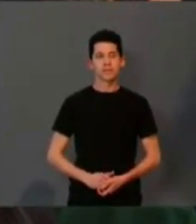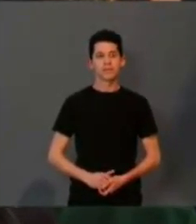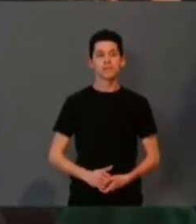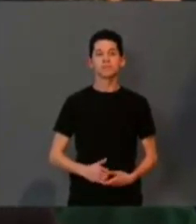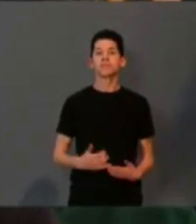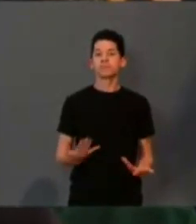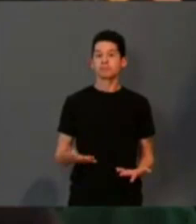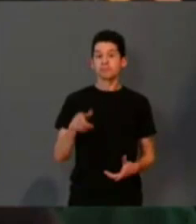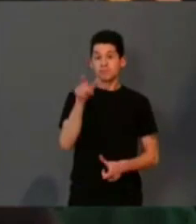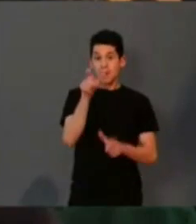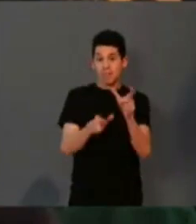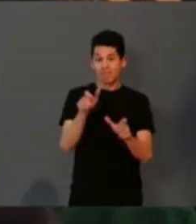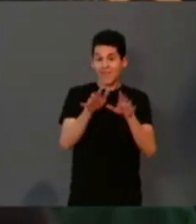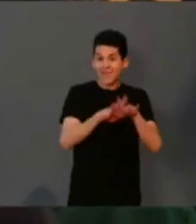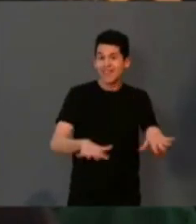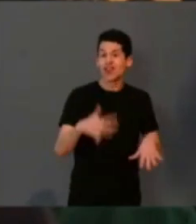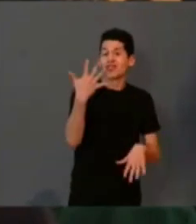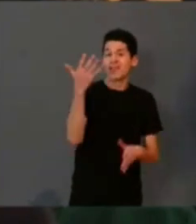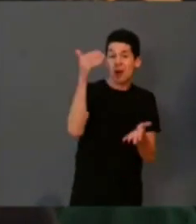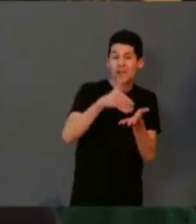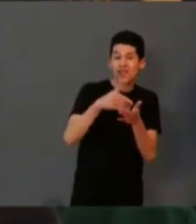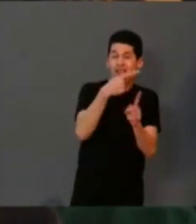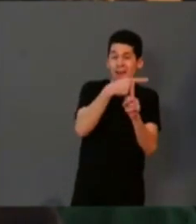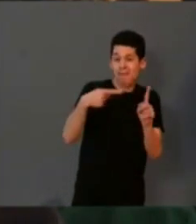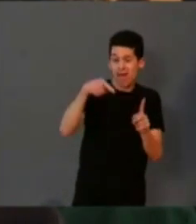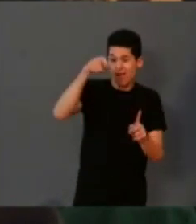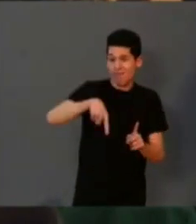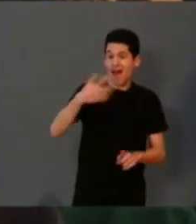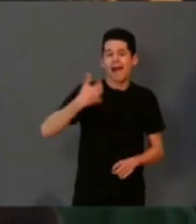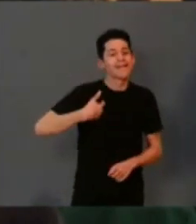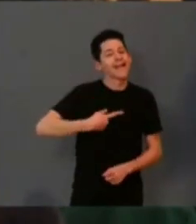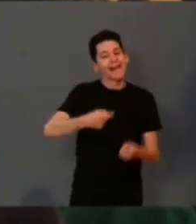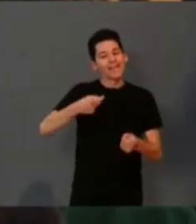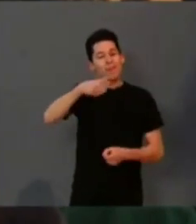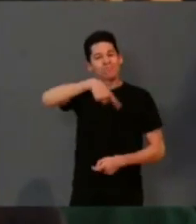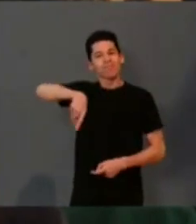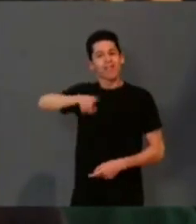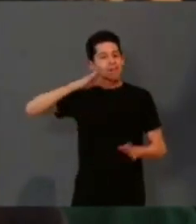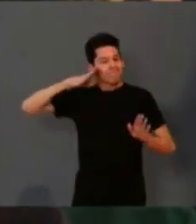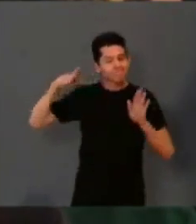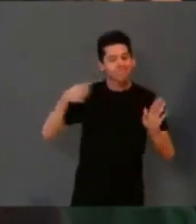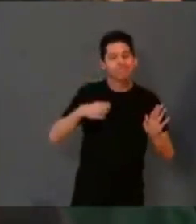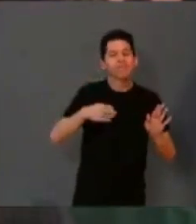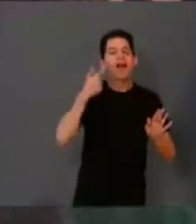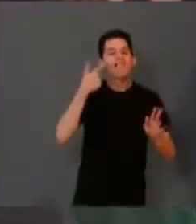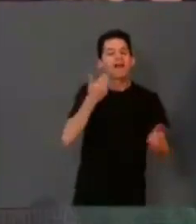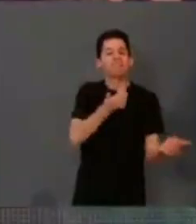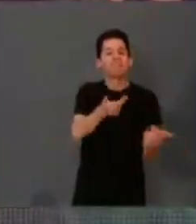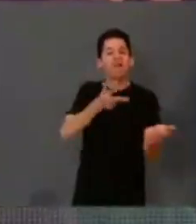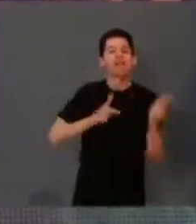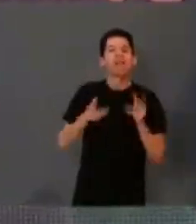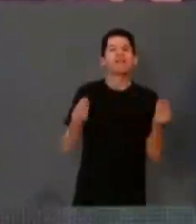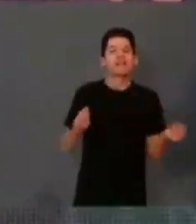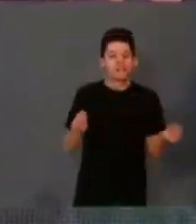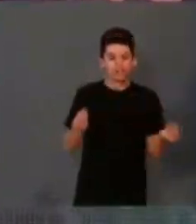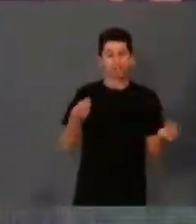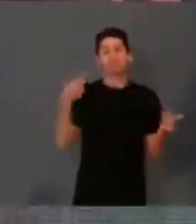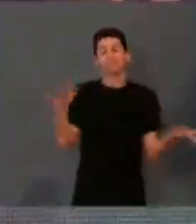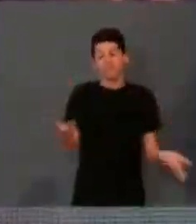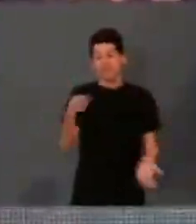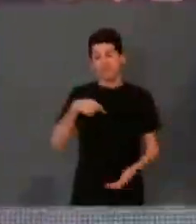de chicas y chicos en Argentina necesitamos que sean escuchados que se han escuchadas y en eso creo